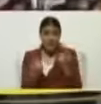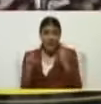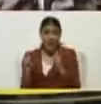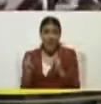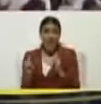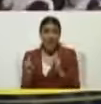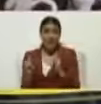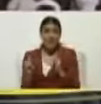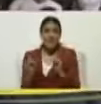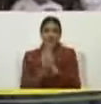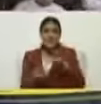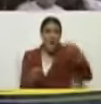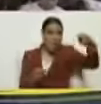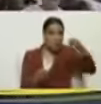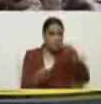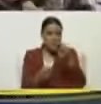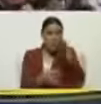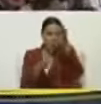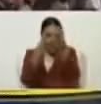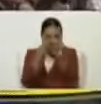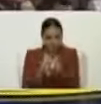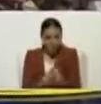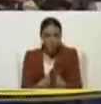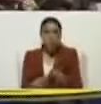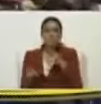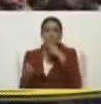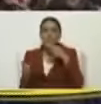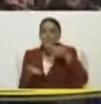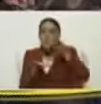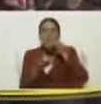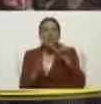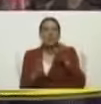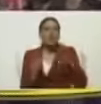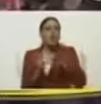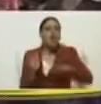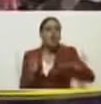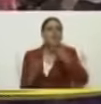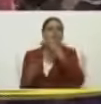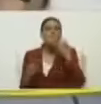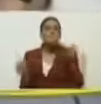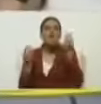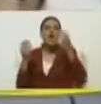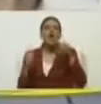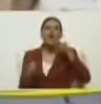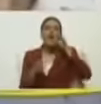¿Será que colaron un buen cafecito? ¿Cuál es el mejor café que trajeron? ¿De dónde?